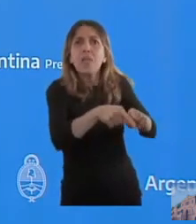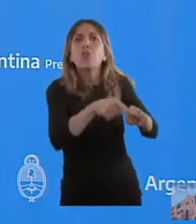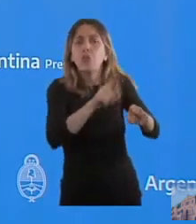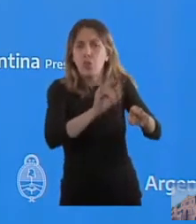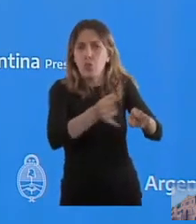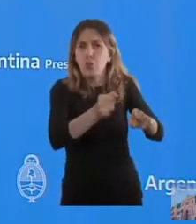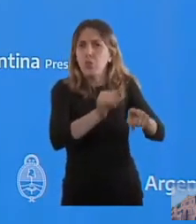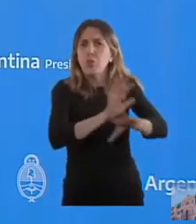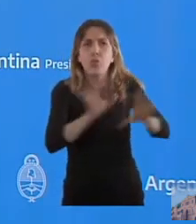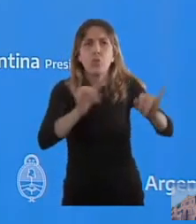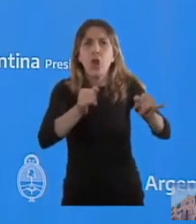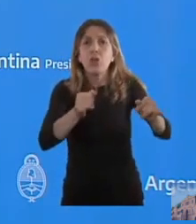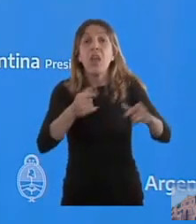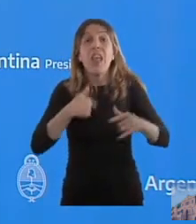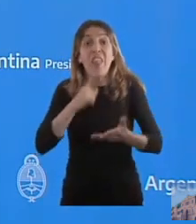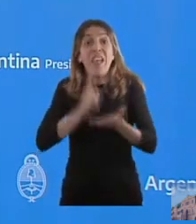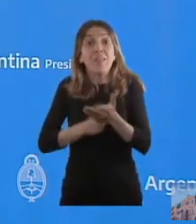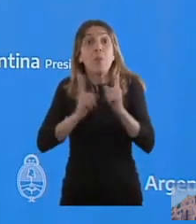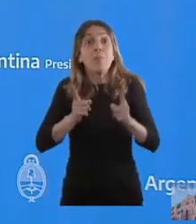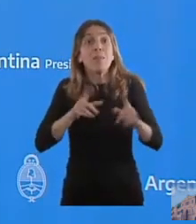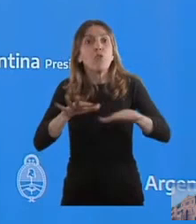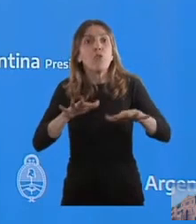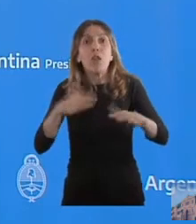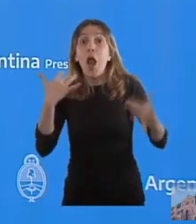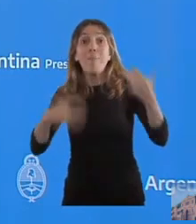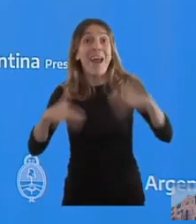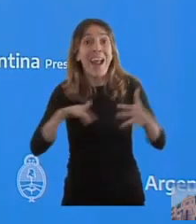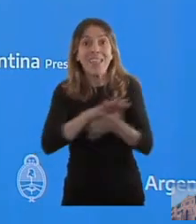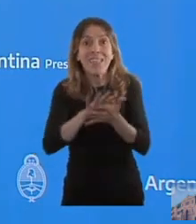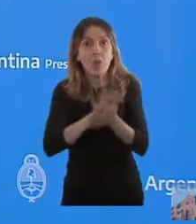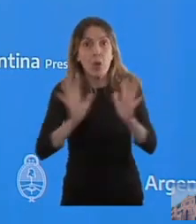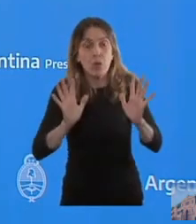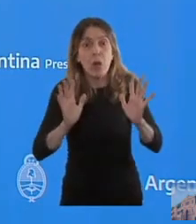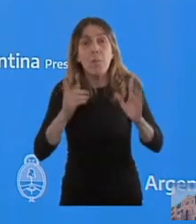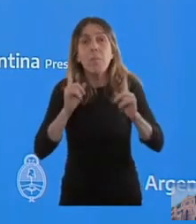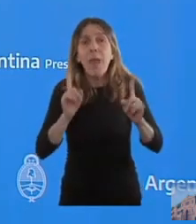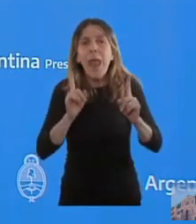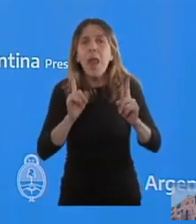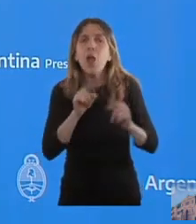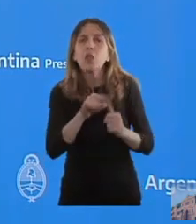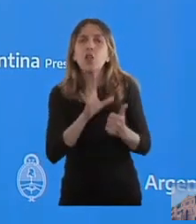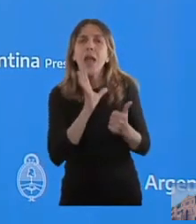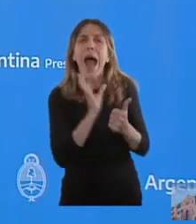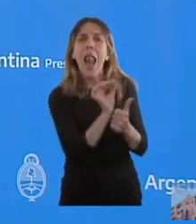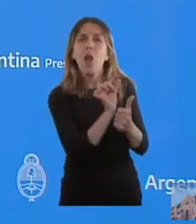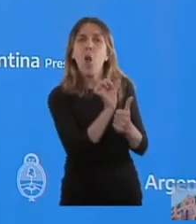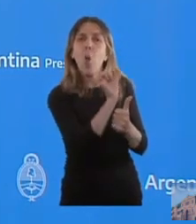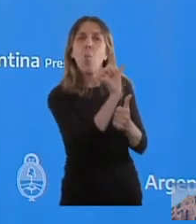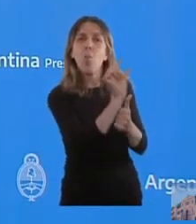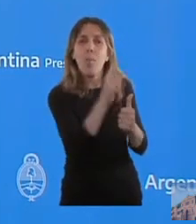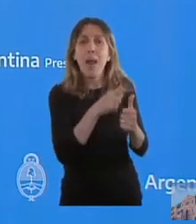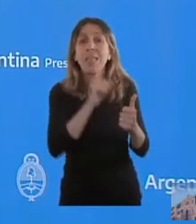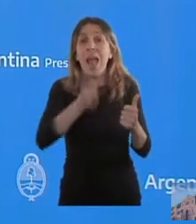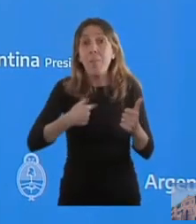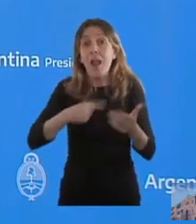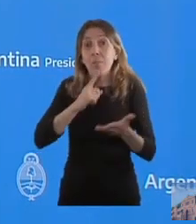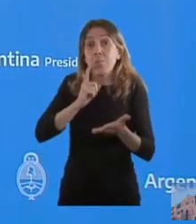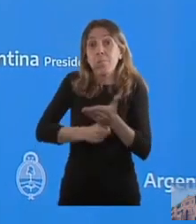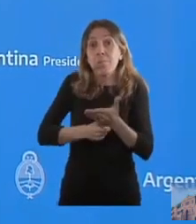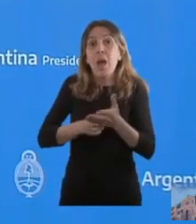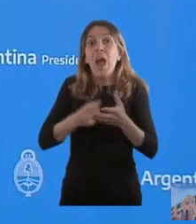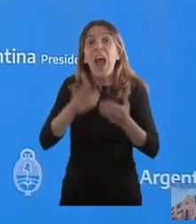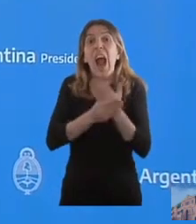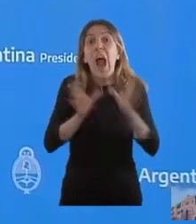tomando en esta emergencia. Pero es apenas una parte. He decidido que el Gabinete Económico